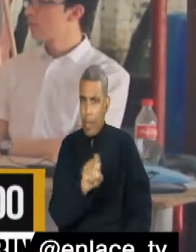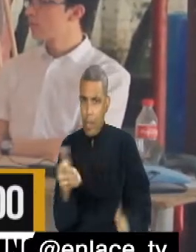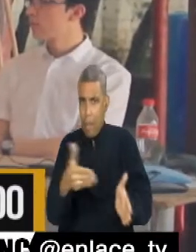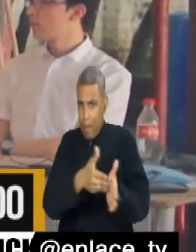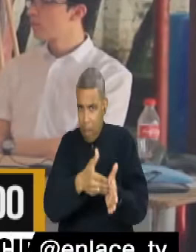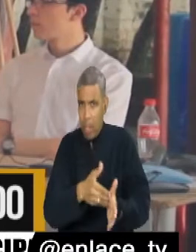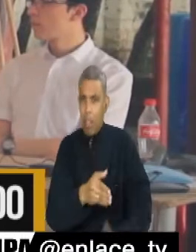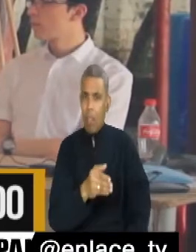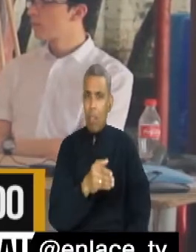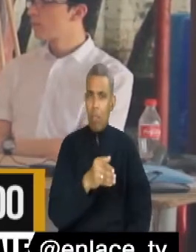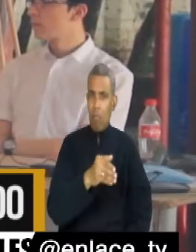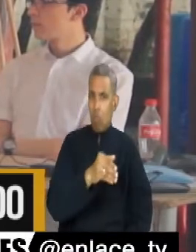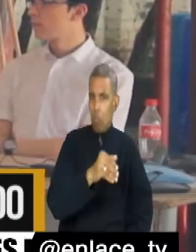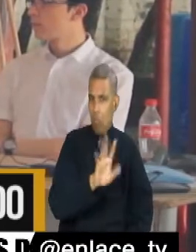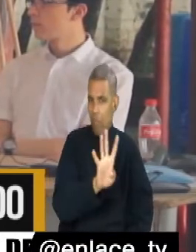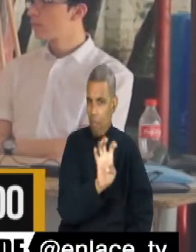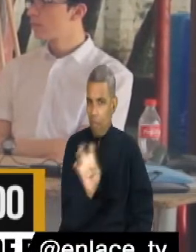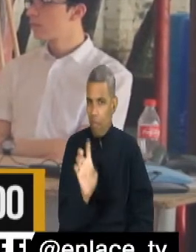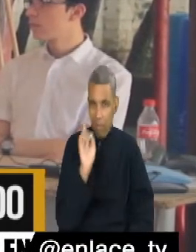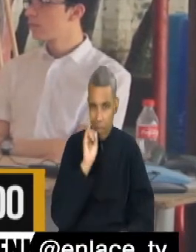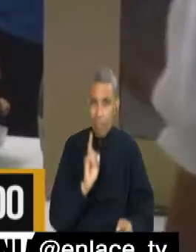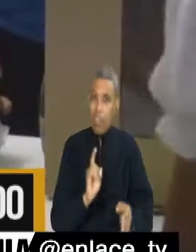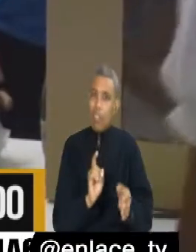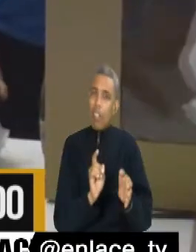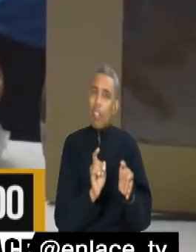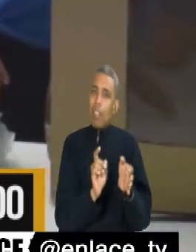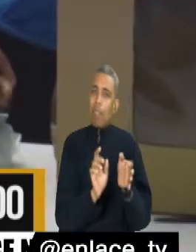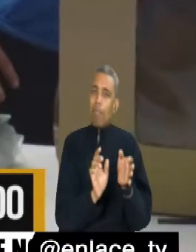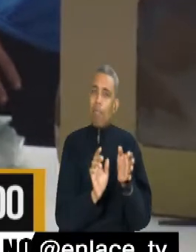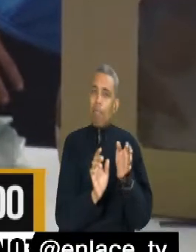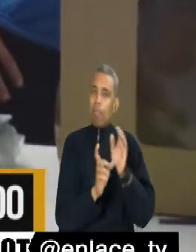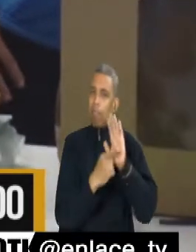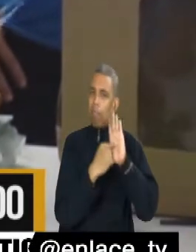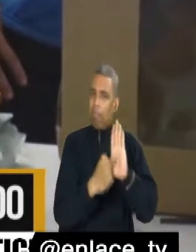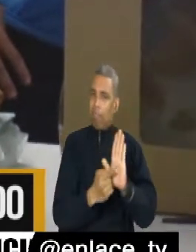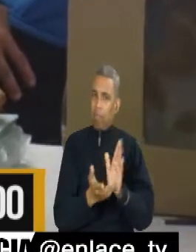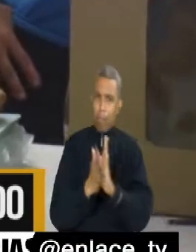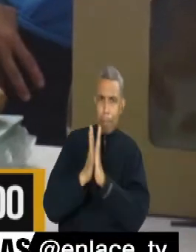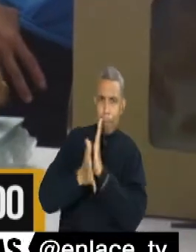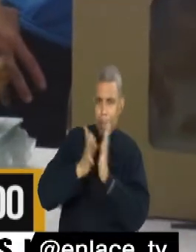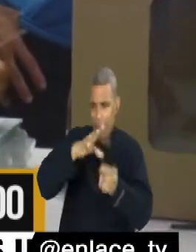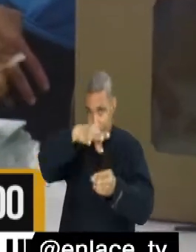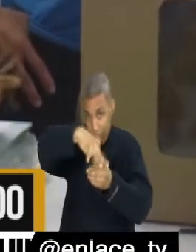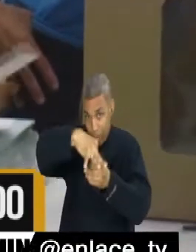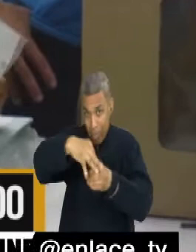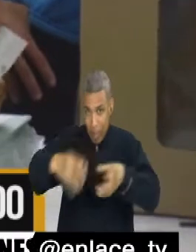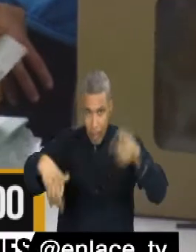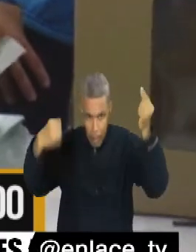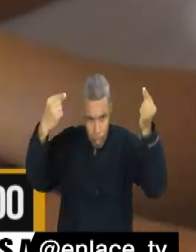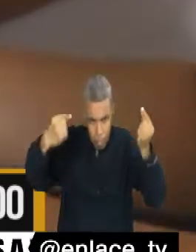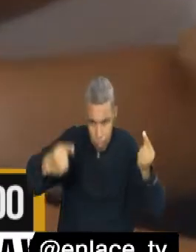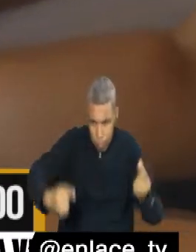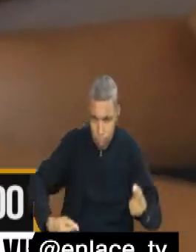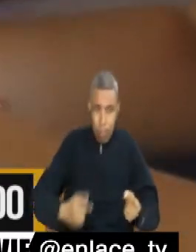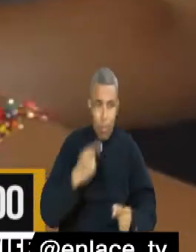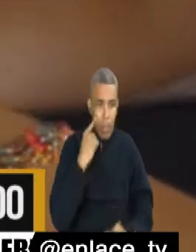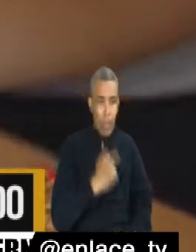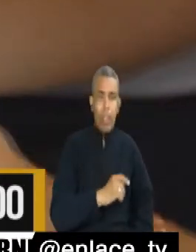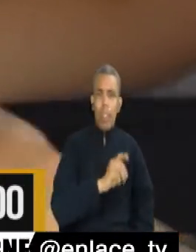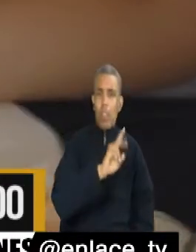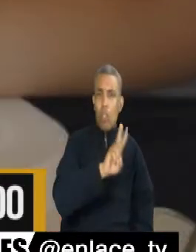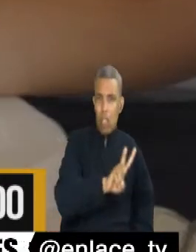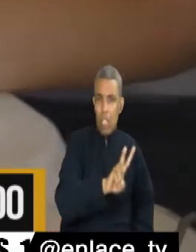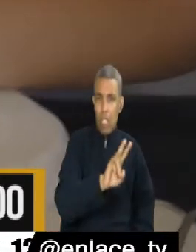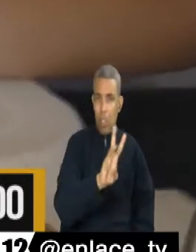en el boletín número 10 de la Registraduría del Estado Civil, se escrutaron las 235 mesas habilitadas para las votaciones